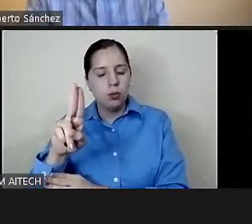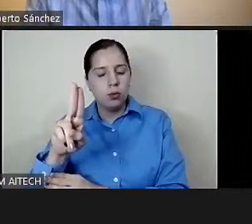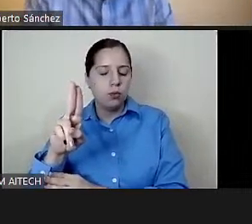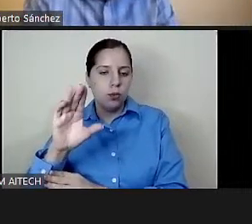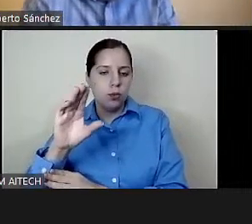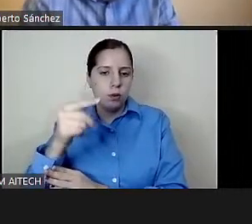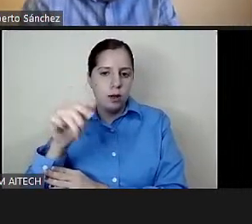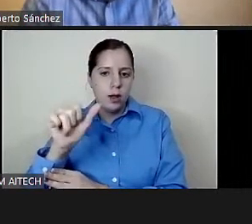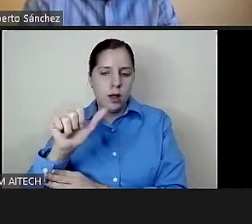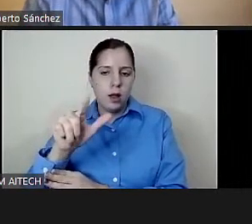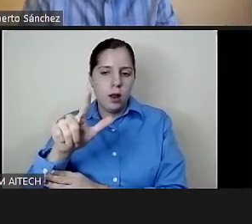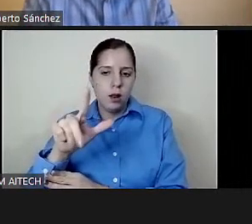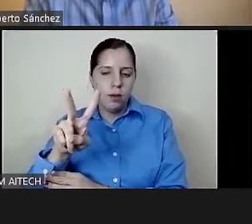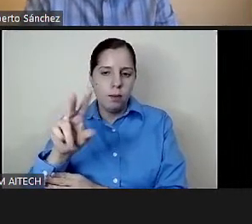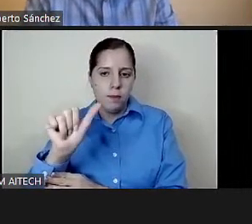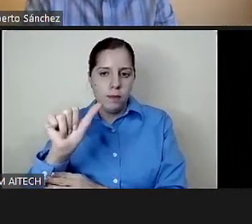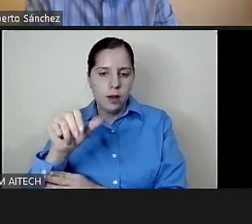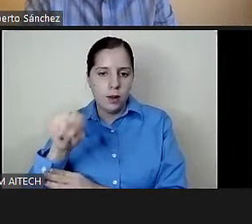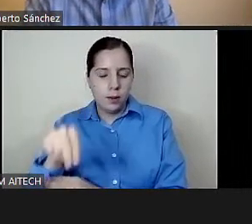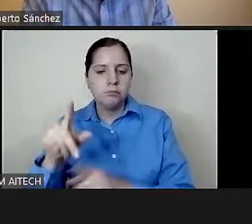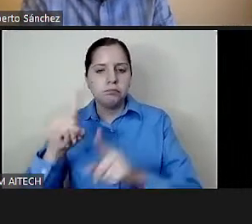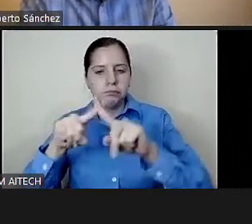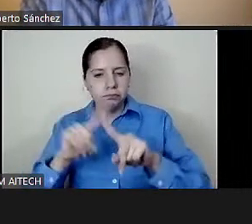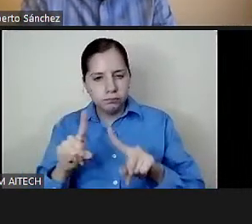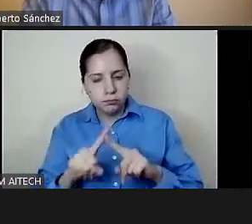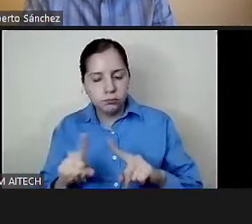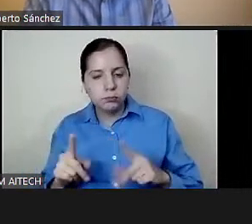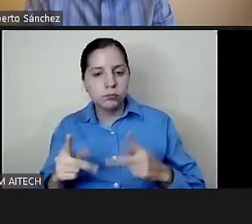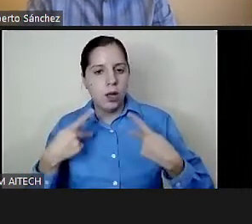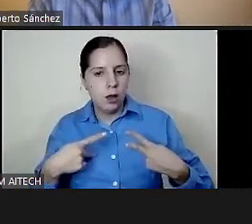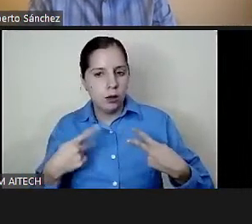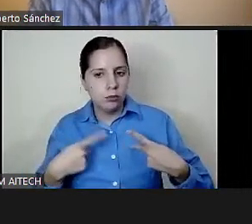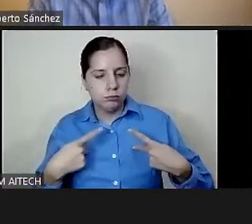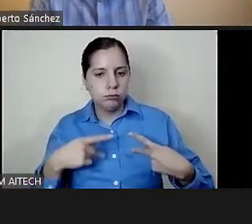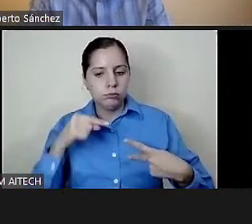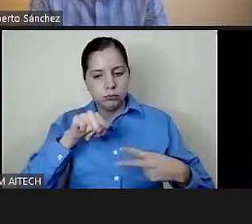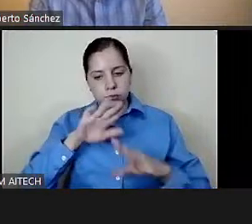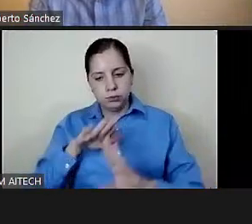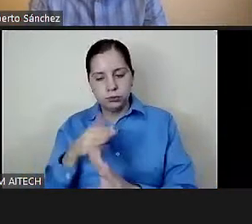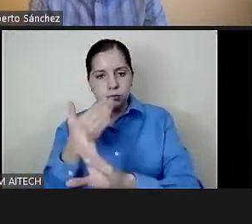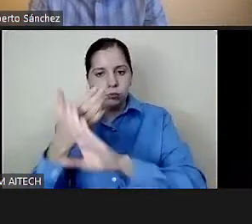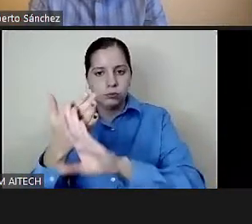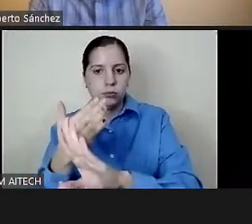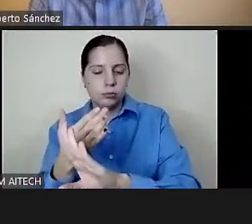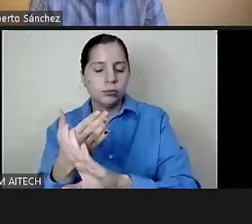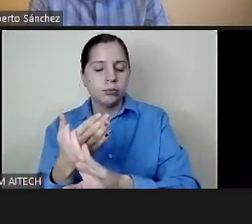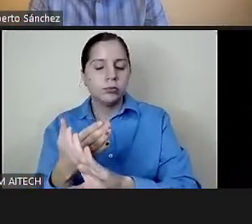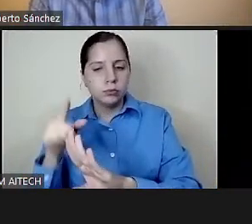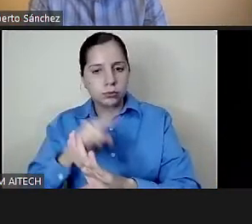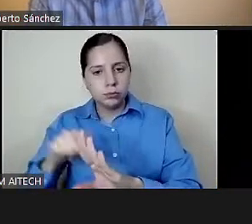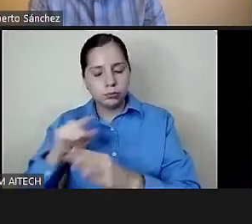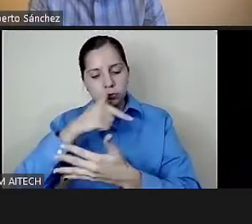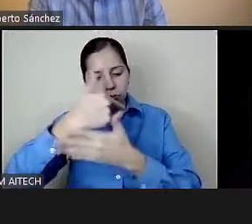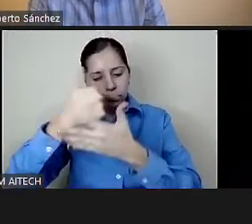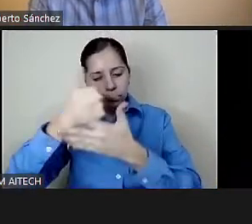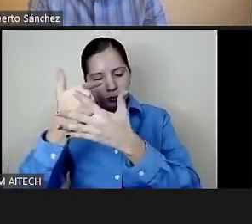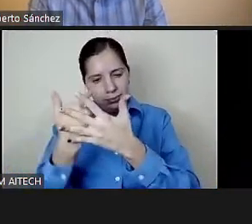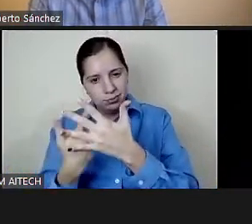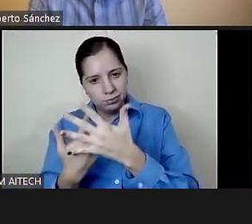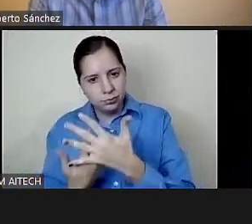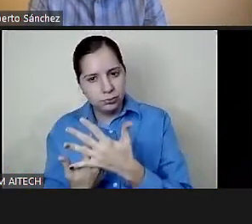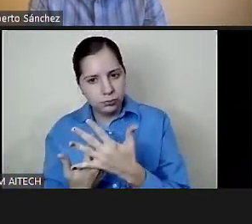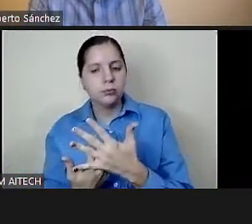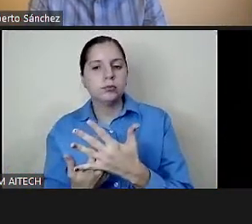Gustavo Enrique Madero Muñoz, Mario Humberto Vázquez Robles, Luis Alberto Aguilar Lozoya, Rocío Esmeralda Reza Gallegos, Arturo